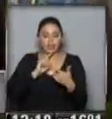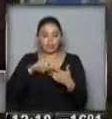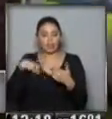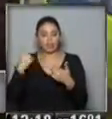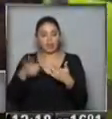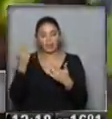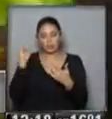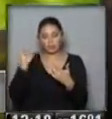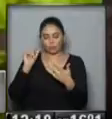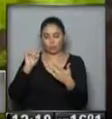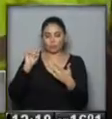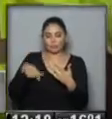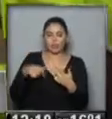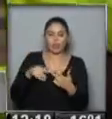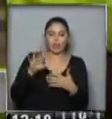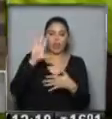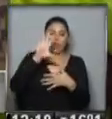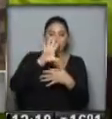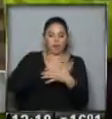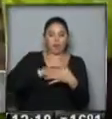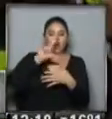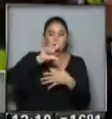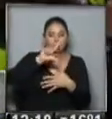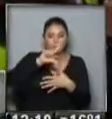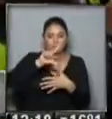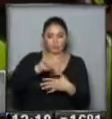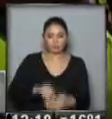hace tanto, en gran parte de América Latina.